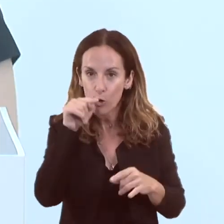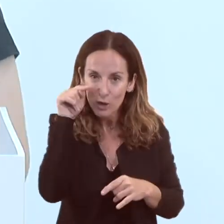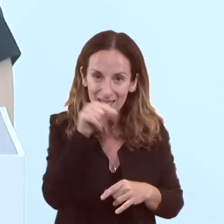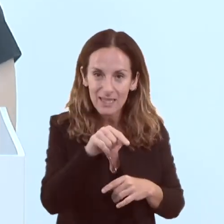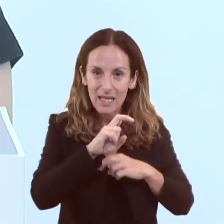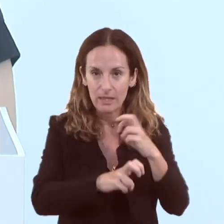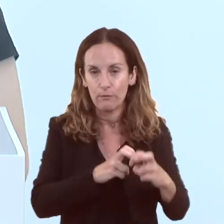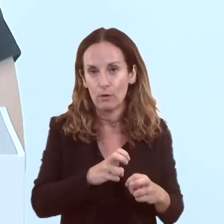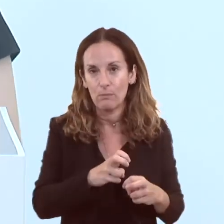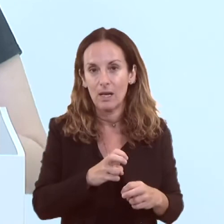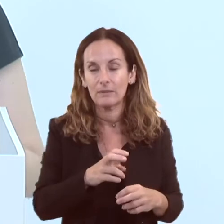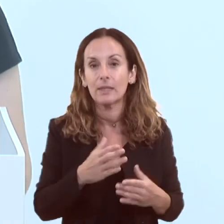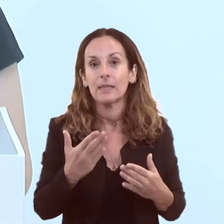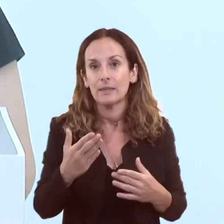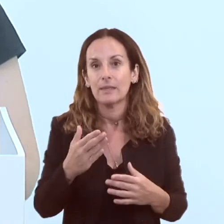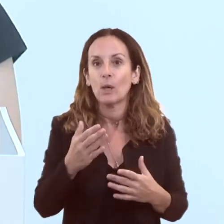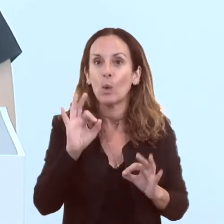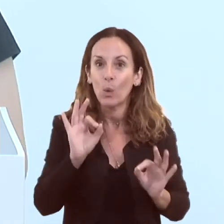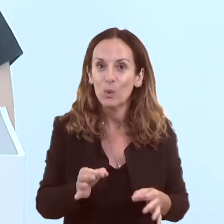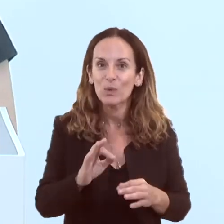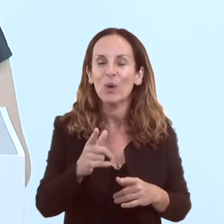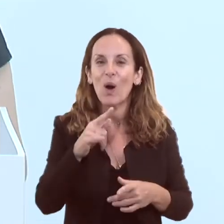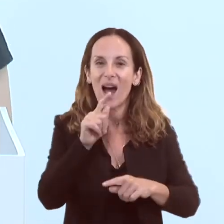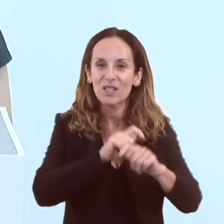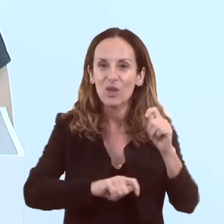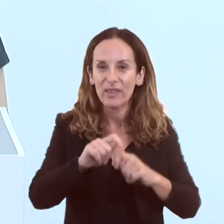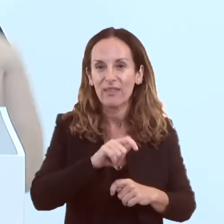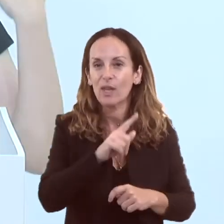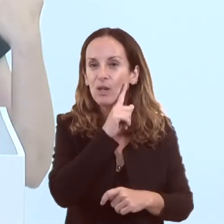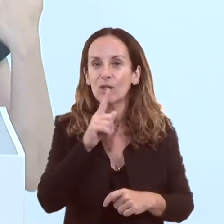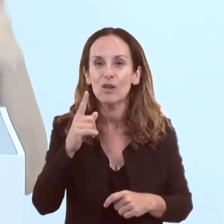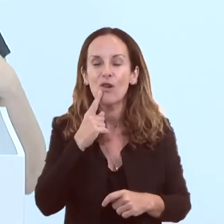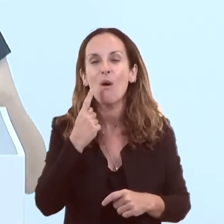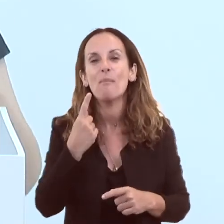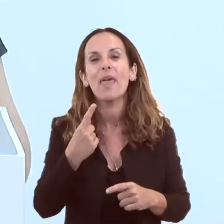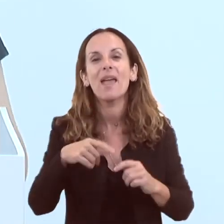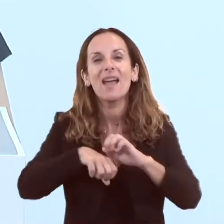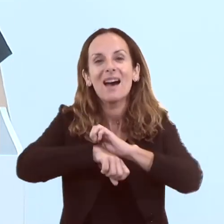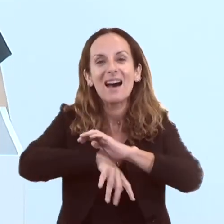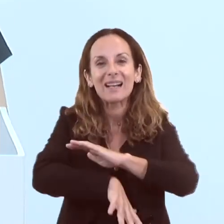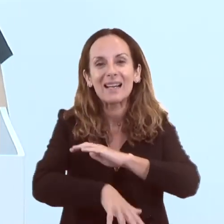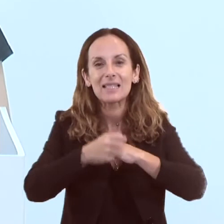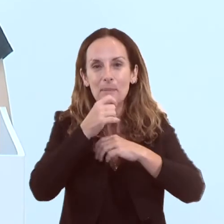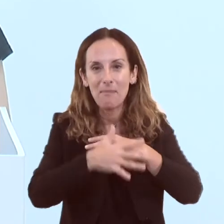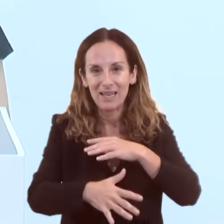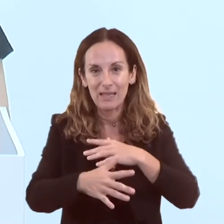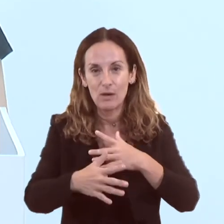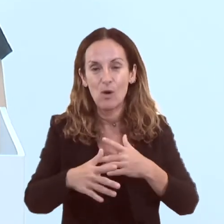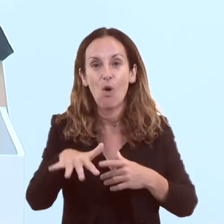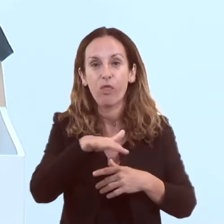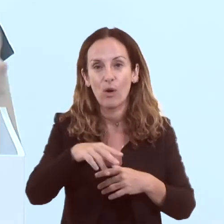esta vez porque hemos conocido una asociación que se arregles marínse Marines y estaban basados en pollensa pero también hay un